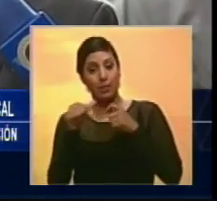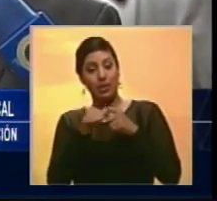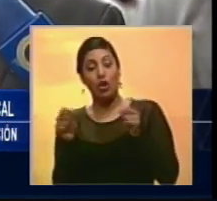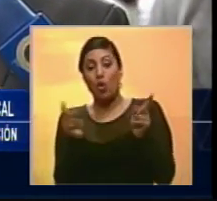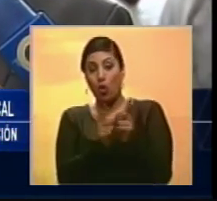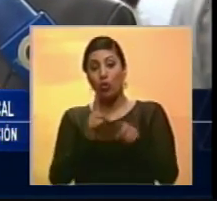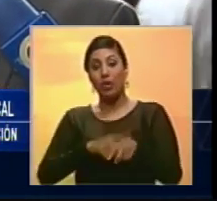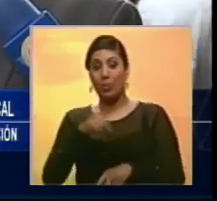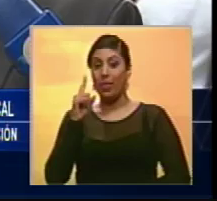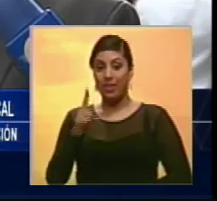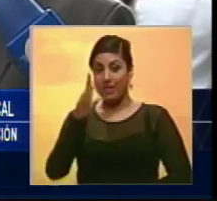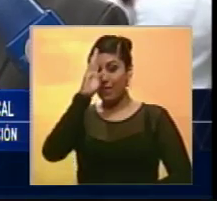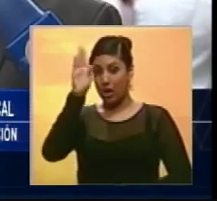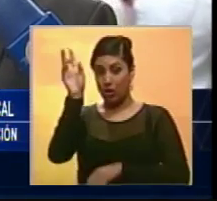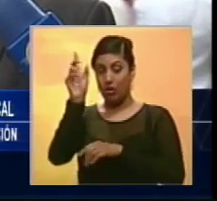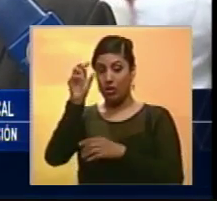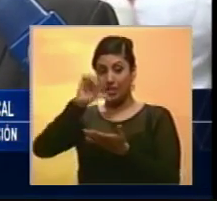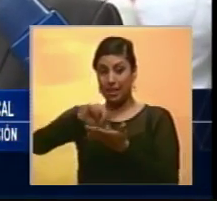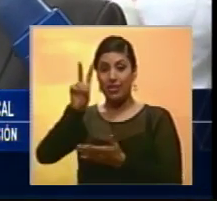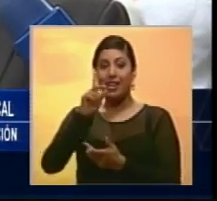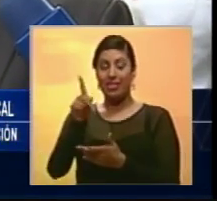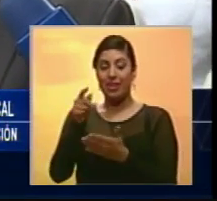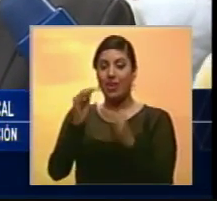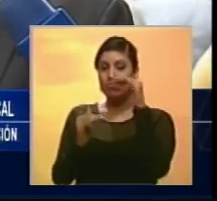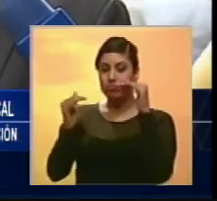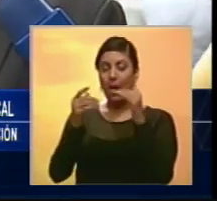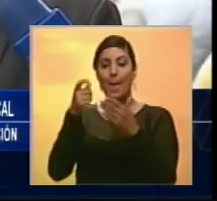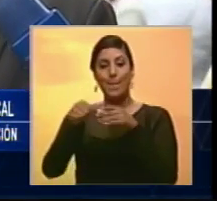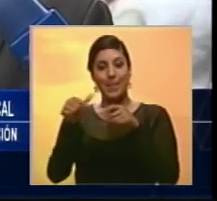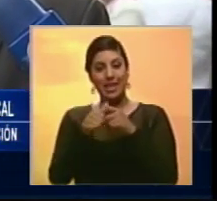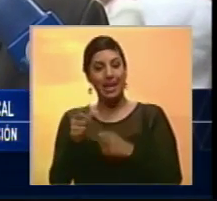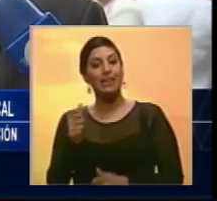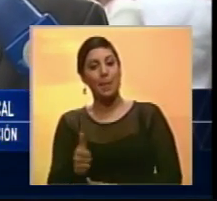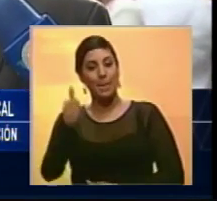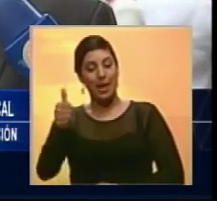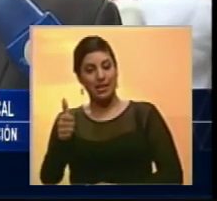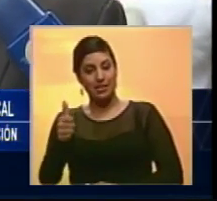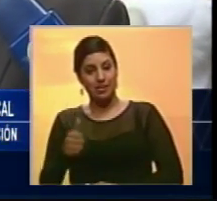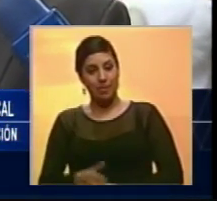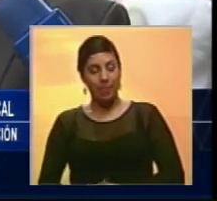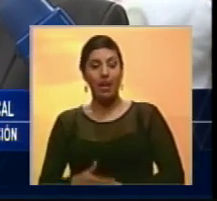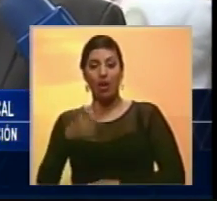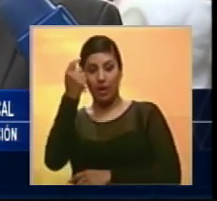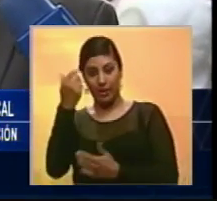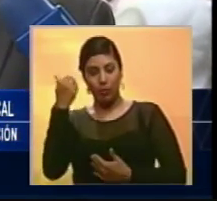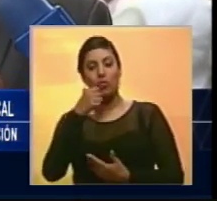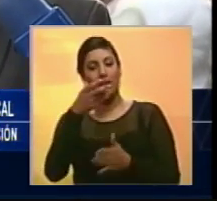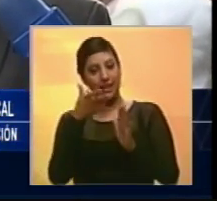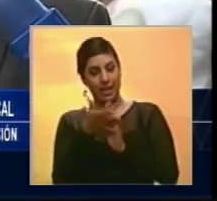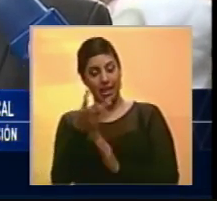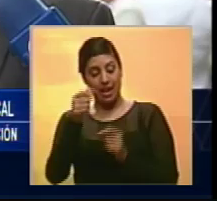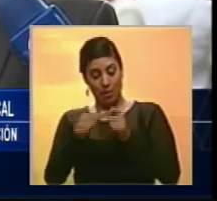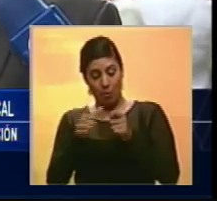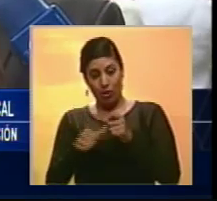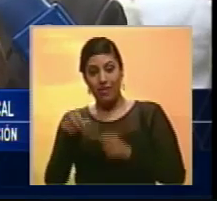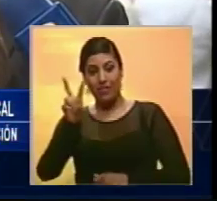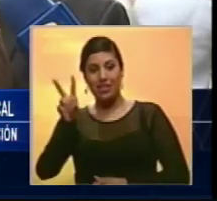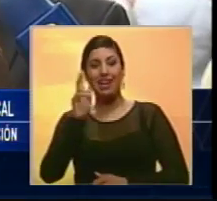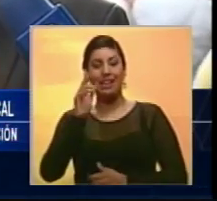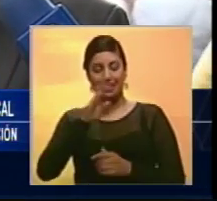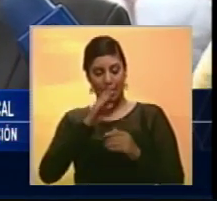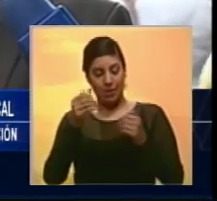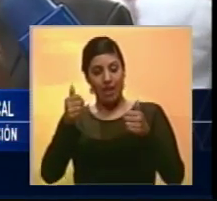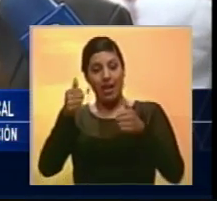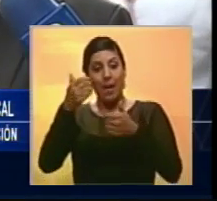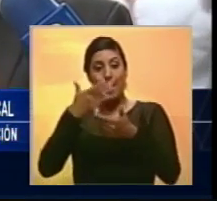tan corto plazo, el Banco Central debe tener un monto equivalente en billetes de mayor denominación. El diputado insistió en que la moneda nacional se defiende